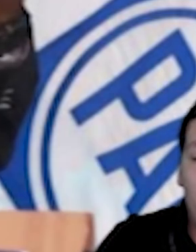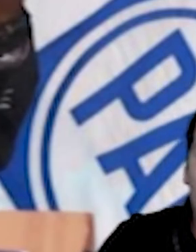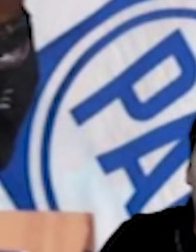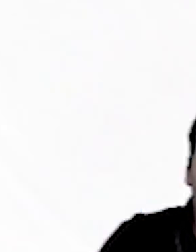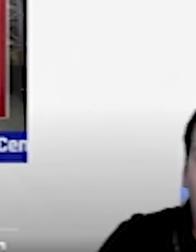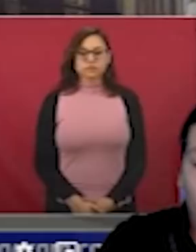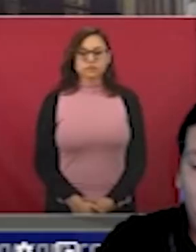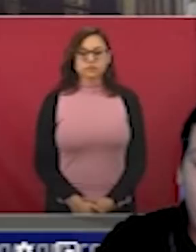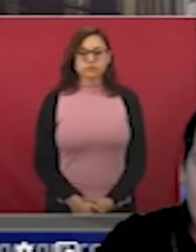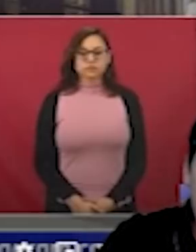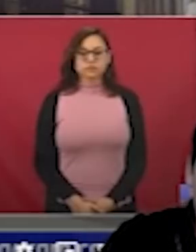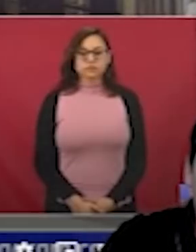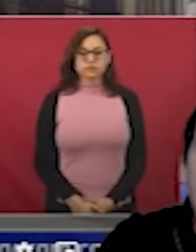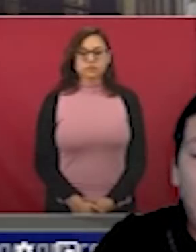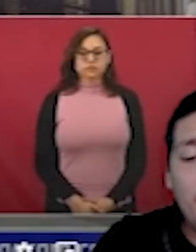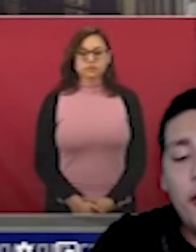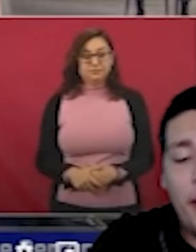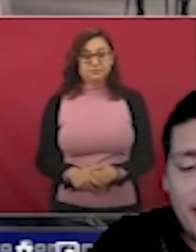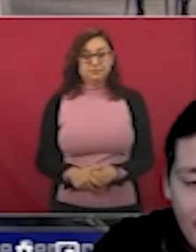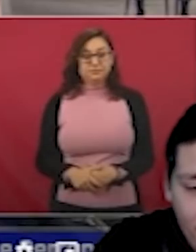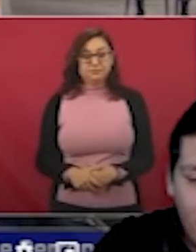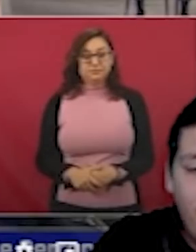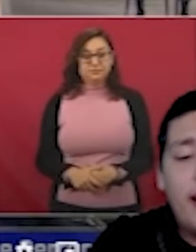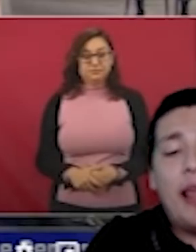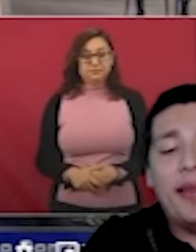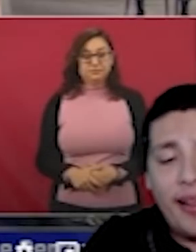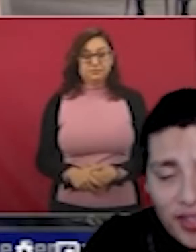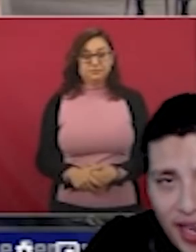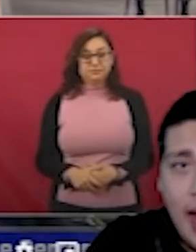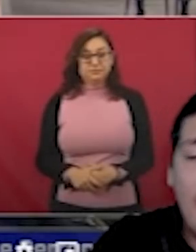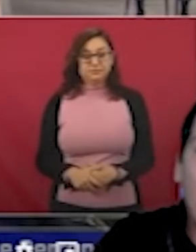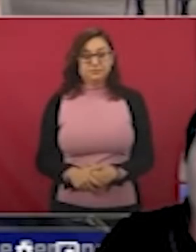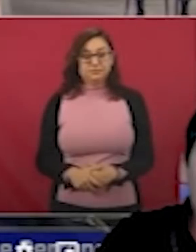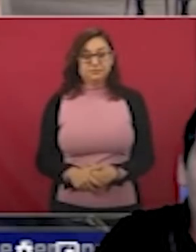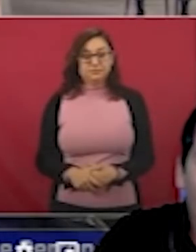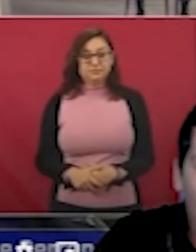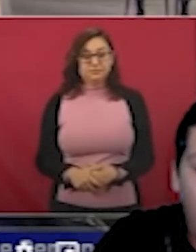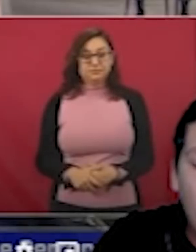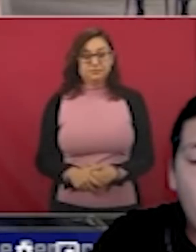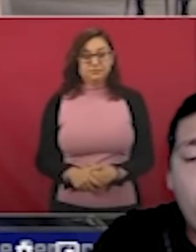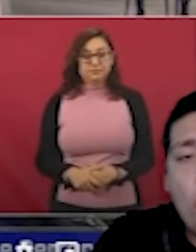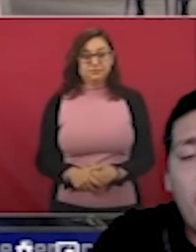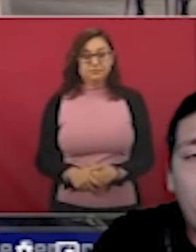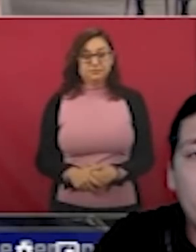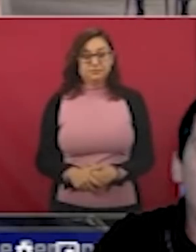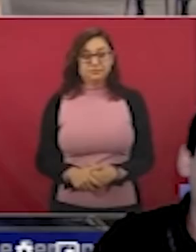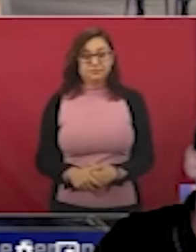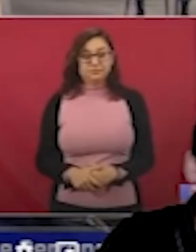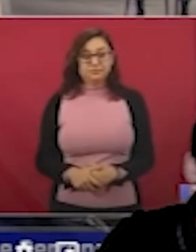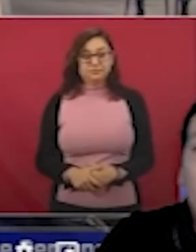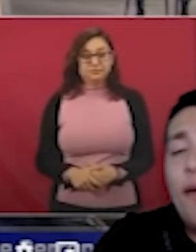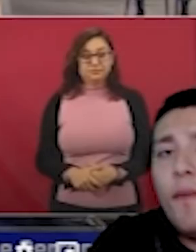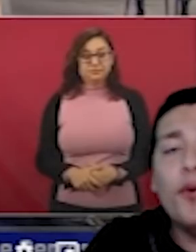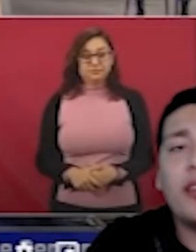Nacional donde despotricó en contra del presidente. El mismo presidente evidencia a Lorenzo Córdoba como un árbitro